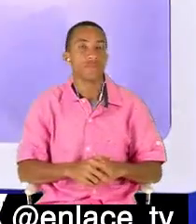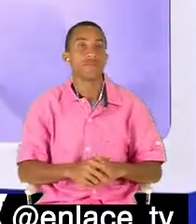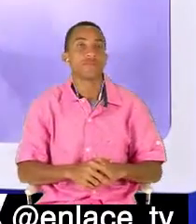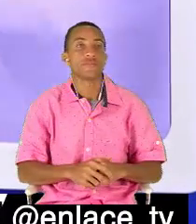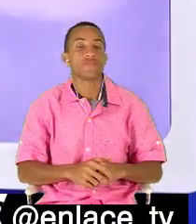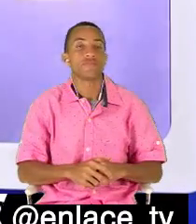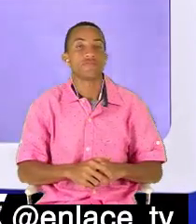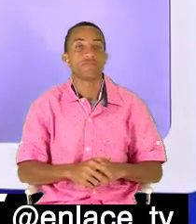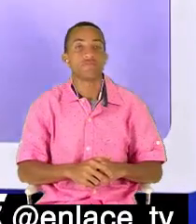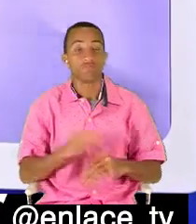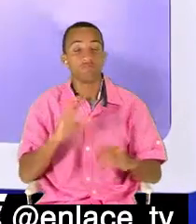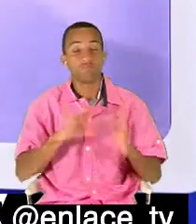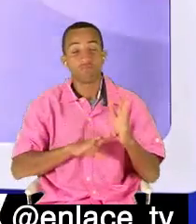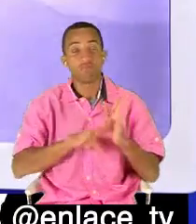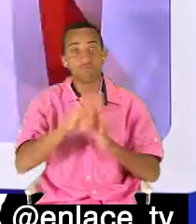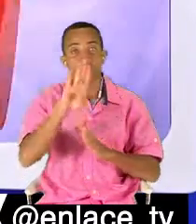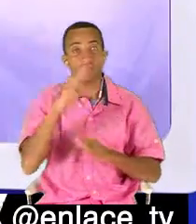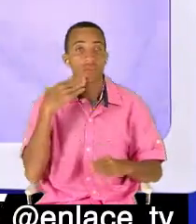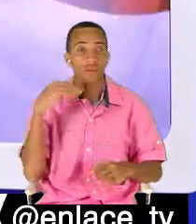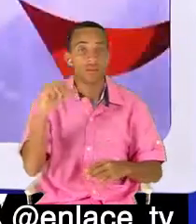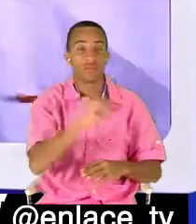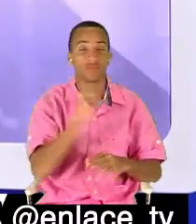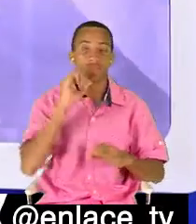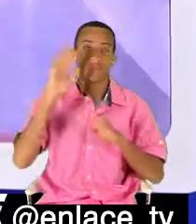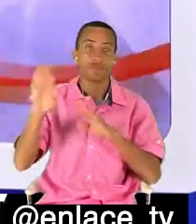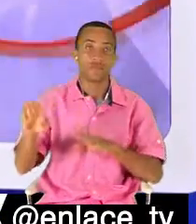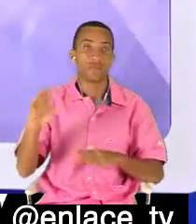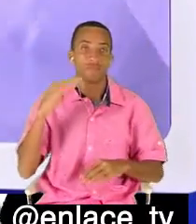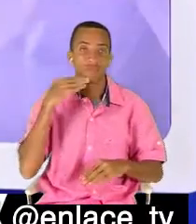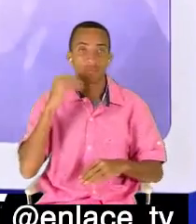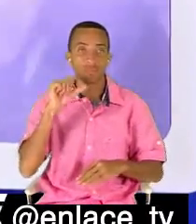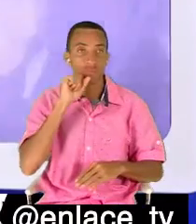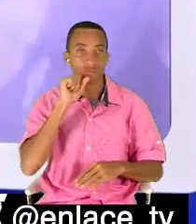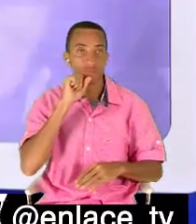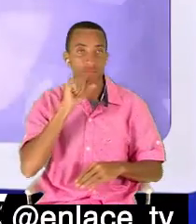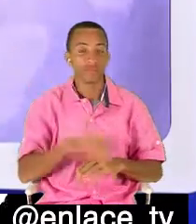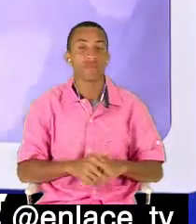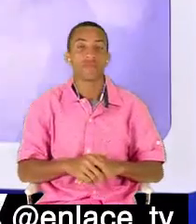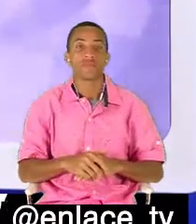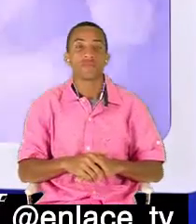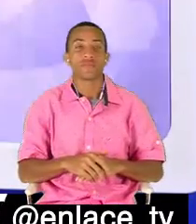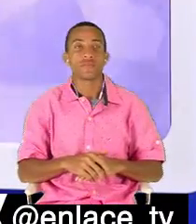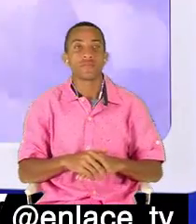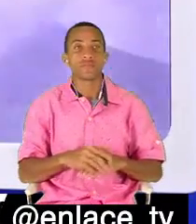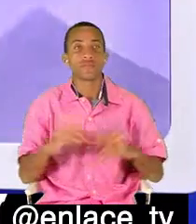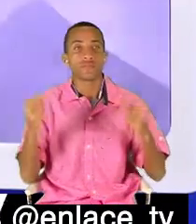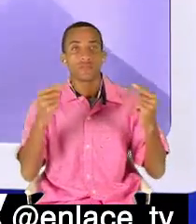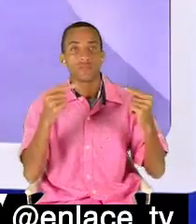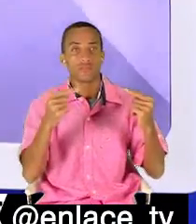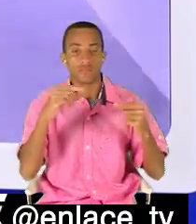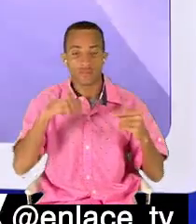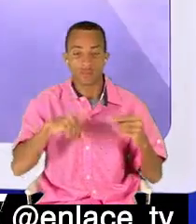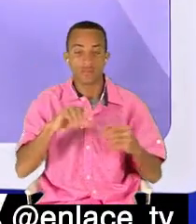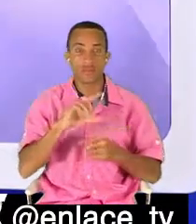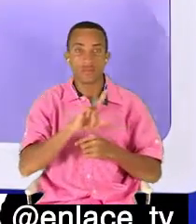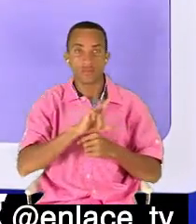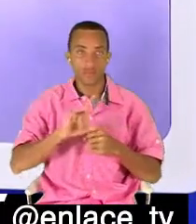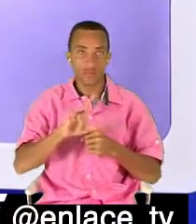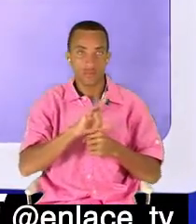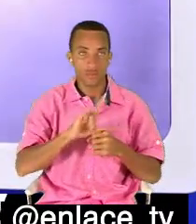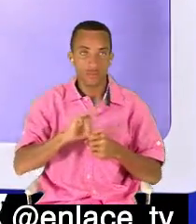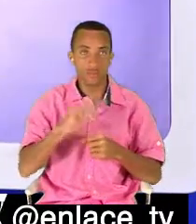Éxito a todas estas mujeres que representan a Barranca Bermeja. Hablemos del torneo municipal que por estos días se desarrolla